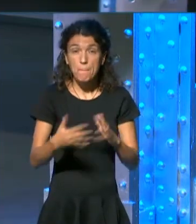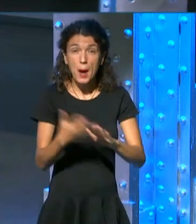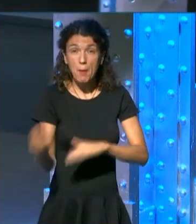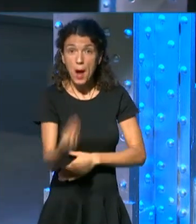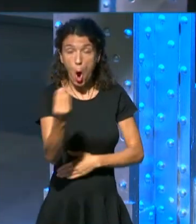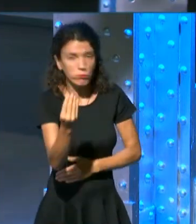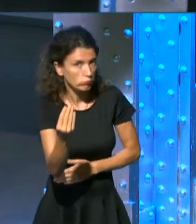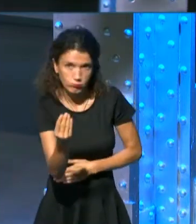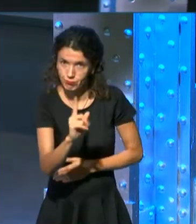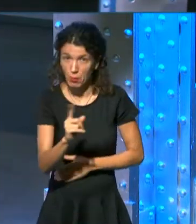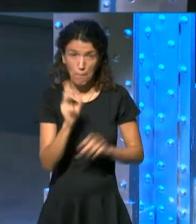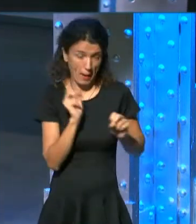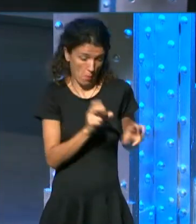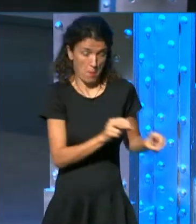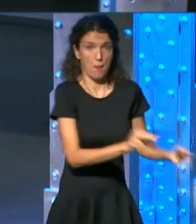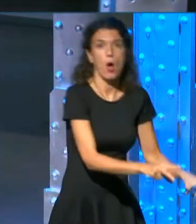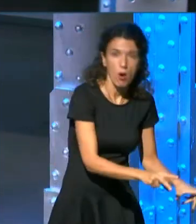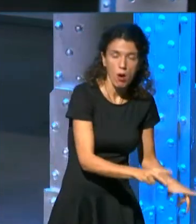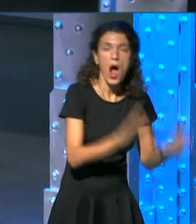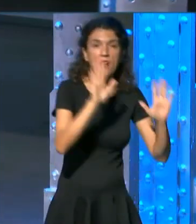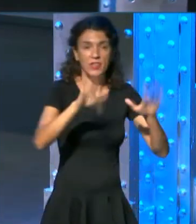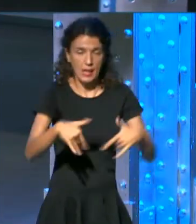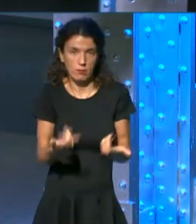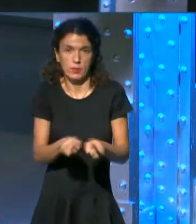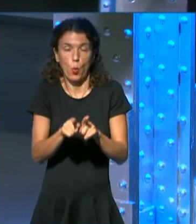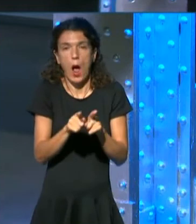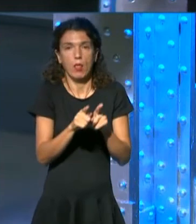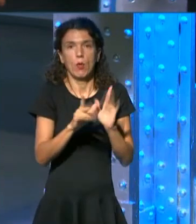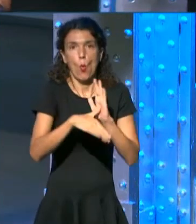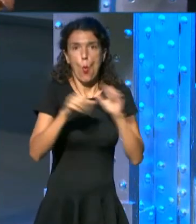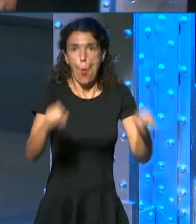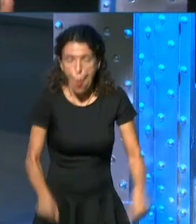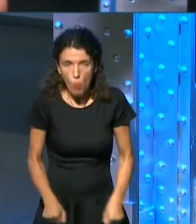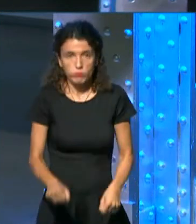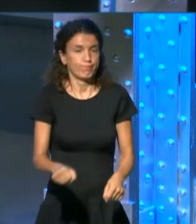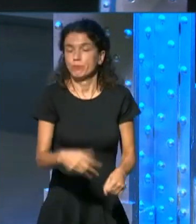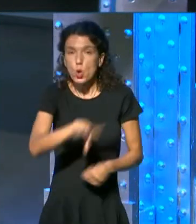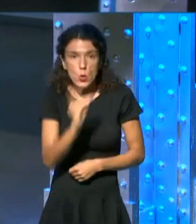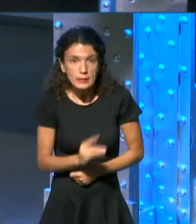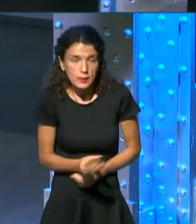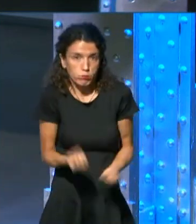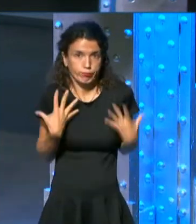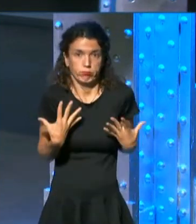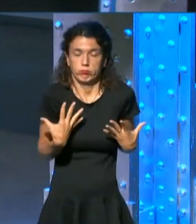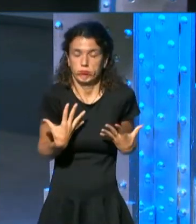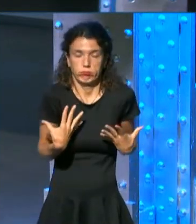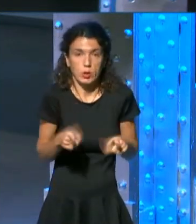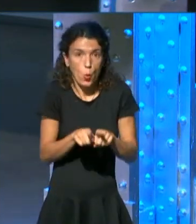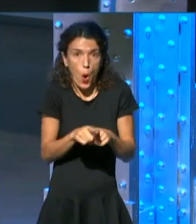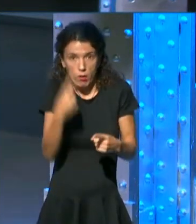Las cosas iban peor, íbamos y llegábamos cada vez más tarde a todo, ¿vale? No lo entendía, estaba